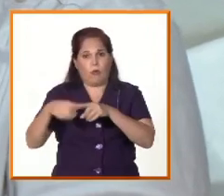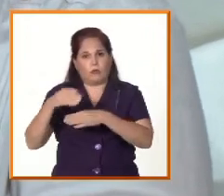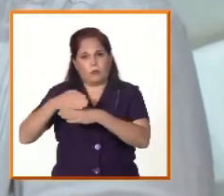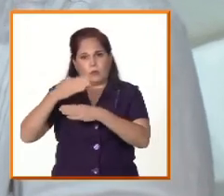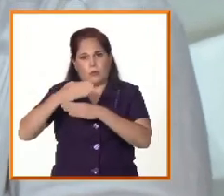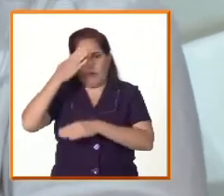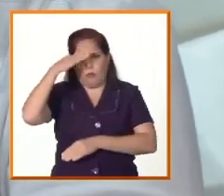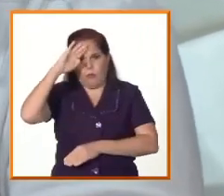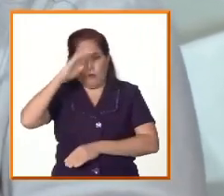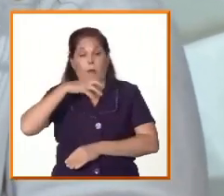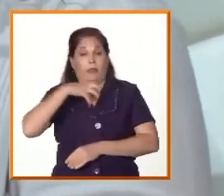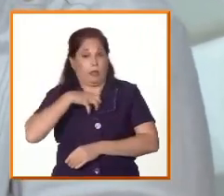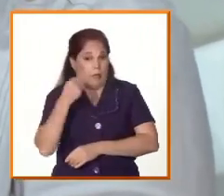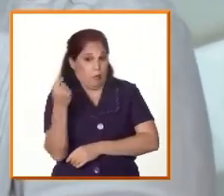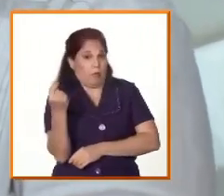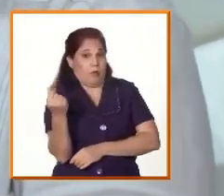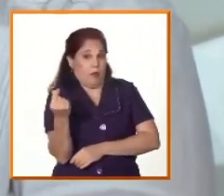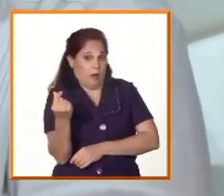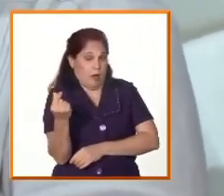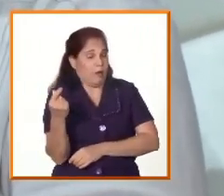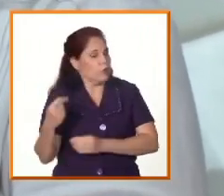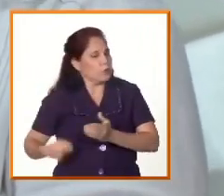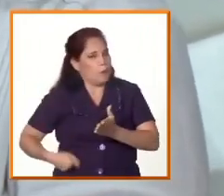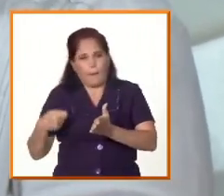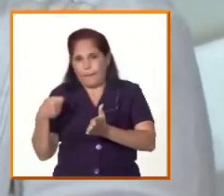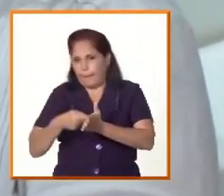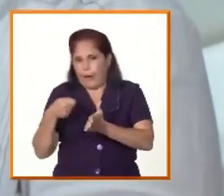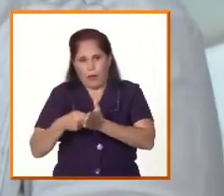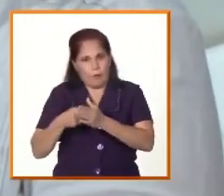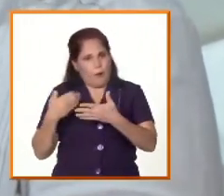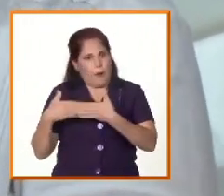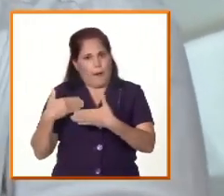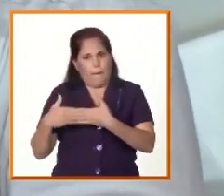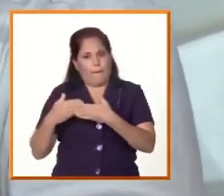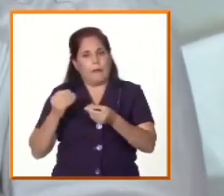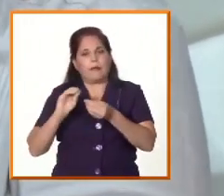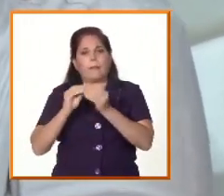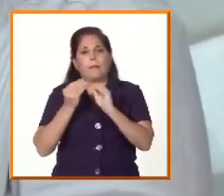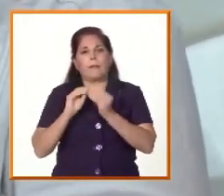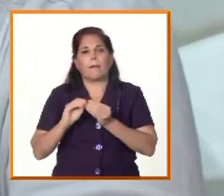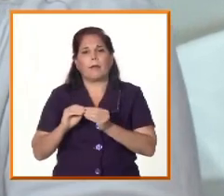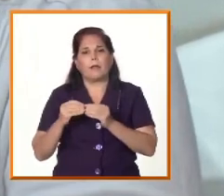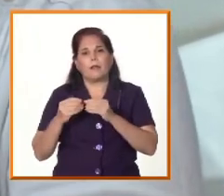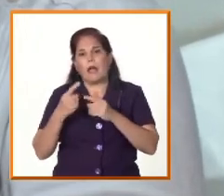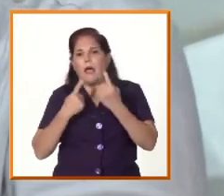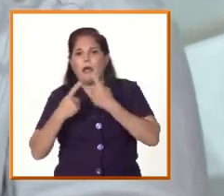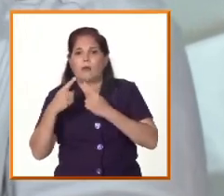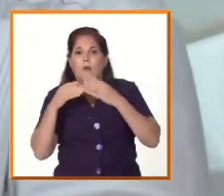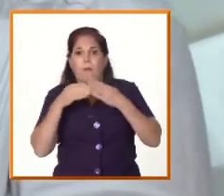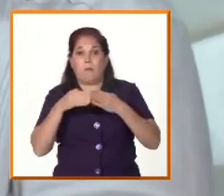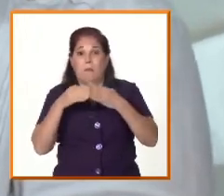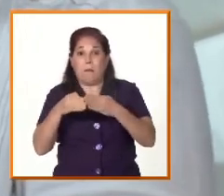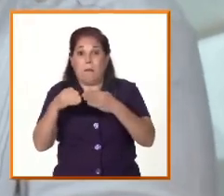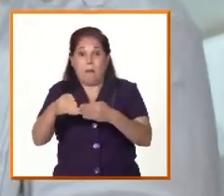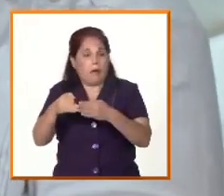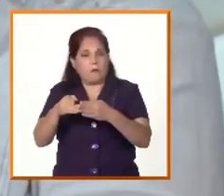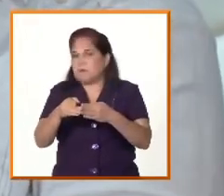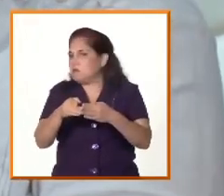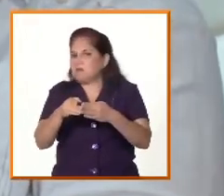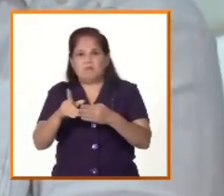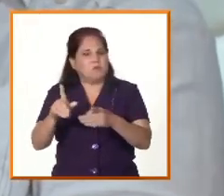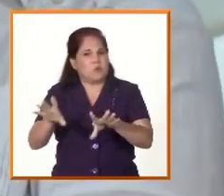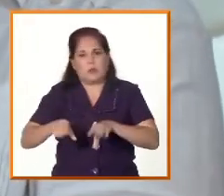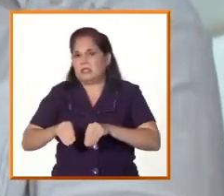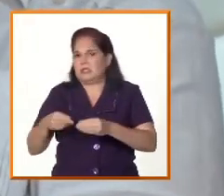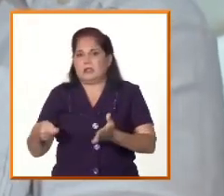financiamiento le hemos pagado a los proveedores de pieza de repuestos y los bancos donde ellos trabajan no nos han aceptado el pago Entonces